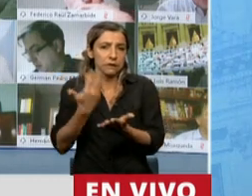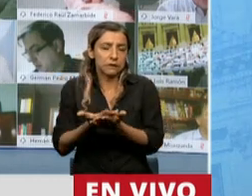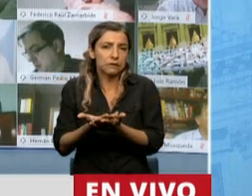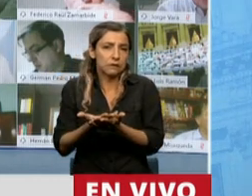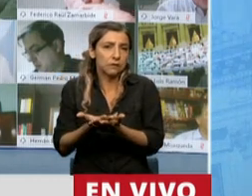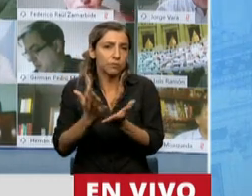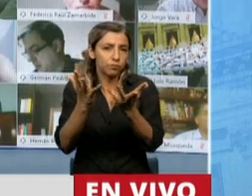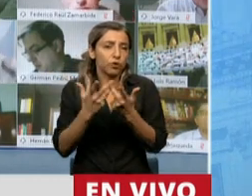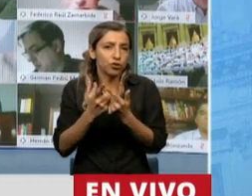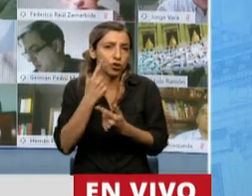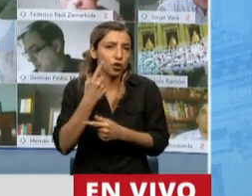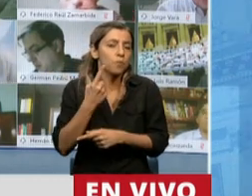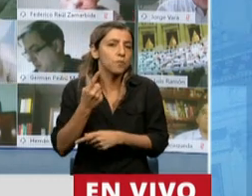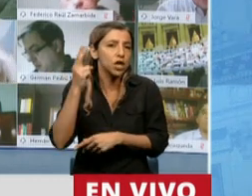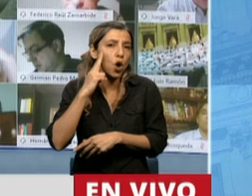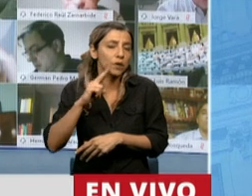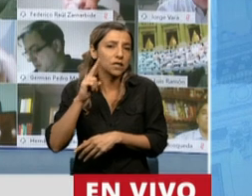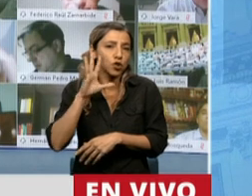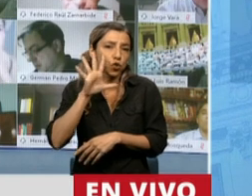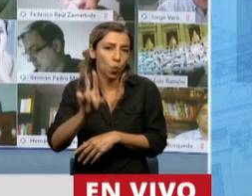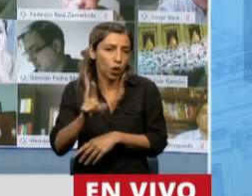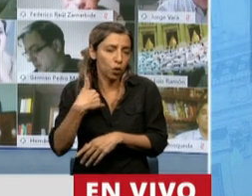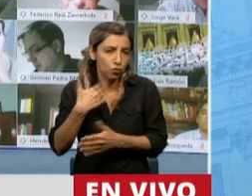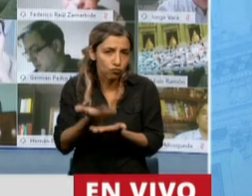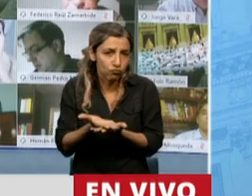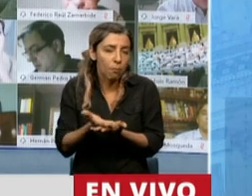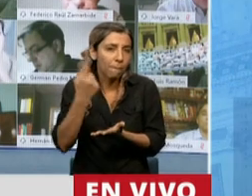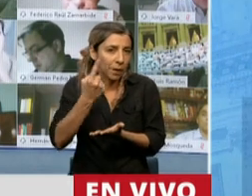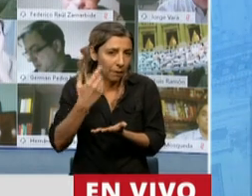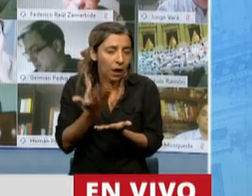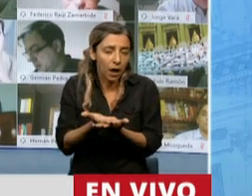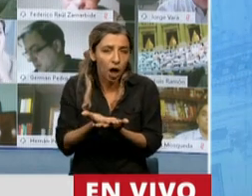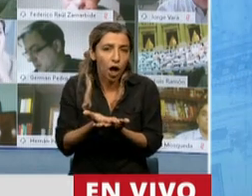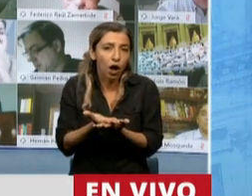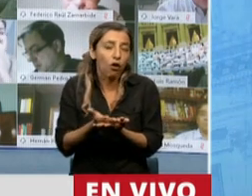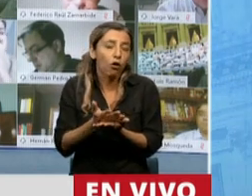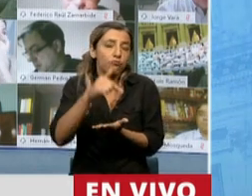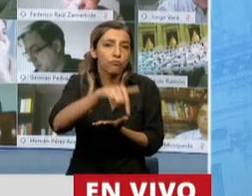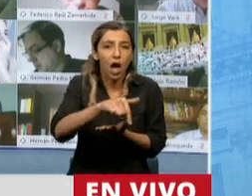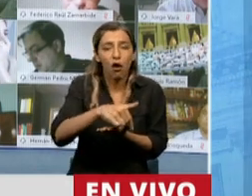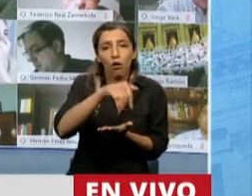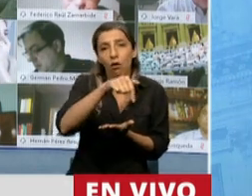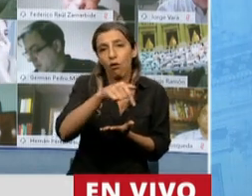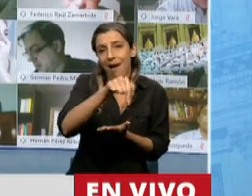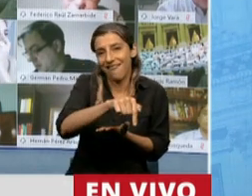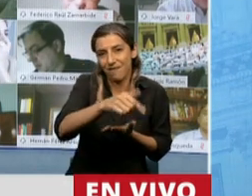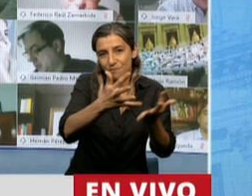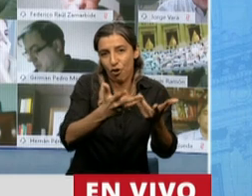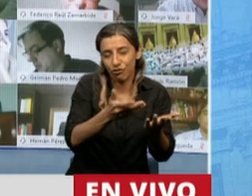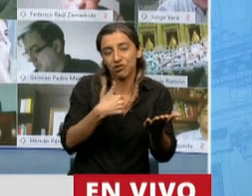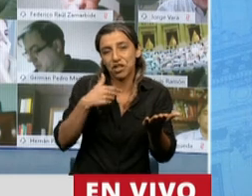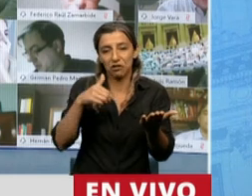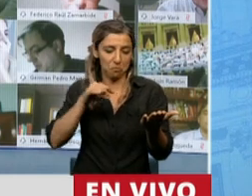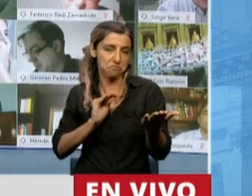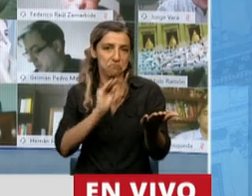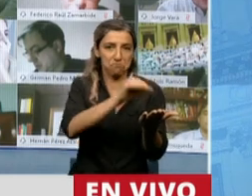número 1951 o sea el primer proyecto que se presentó en la cámara con esta iniciativa